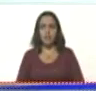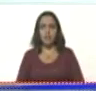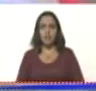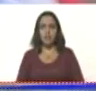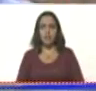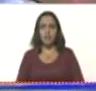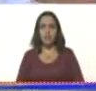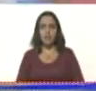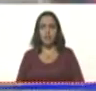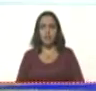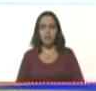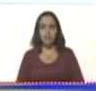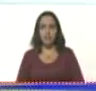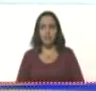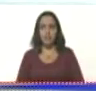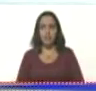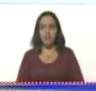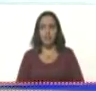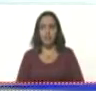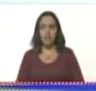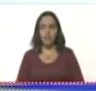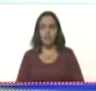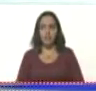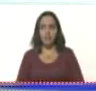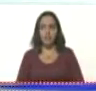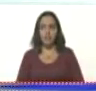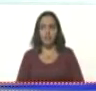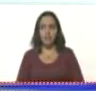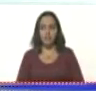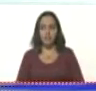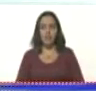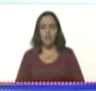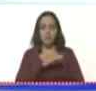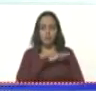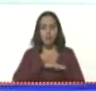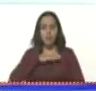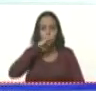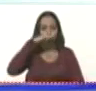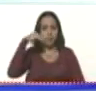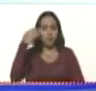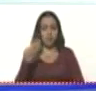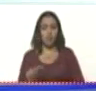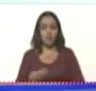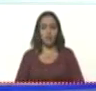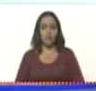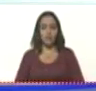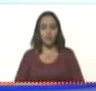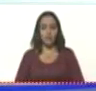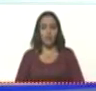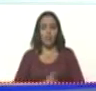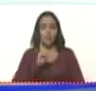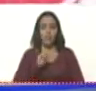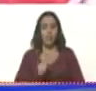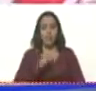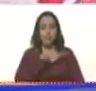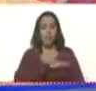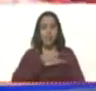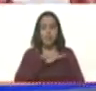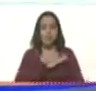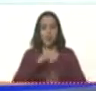Ramírez, camarada. A la presidenta de la gran misión Hogares de la Patria, María Rosa Jiménez.